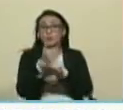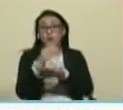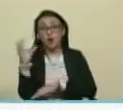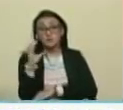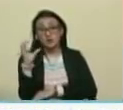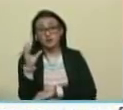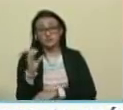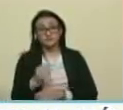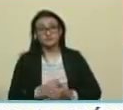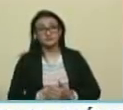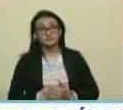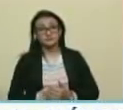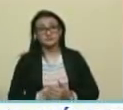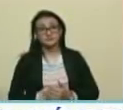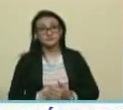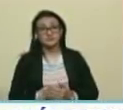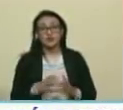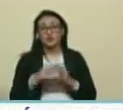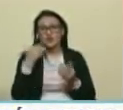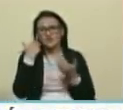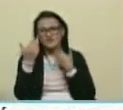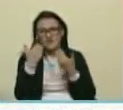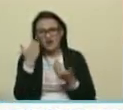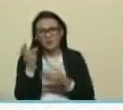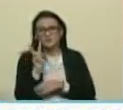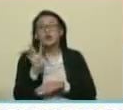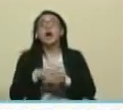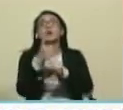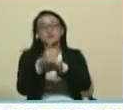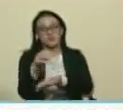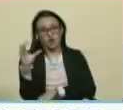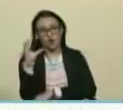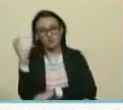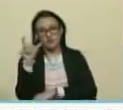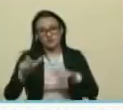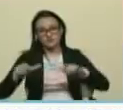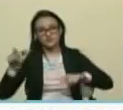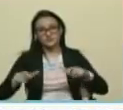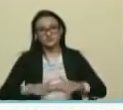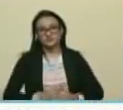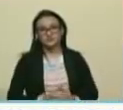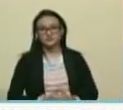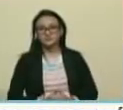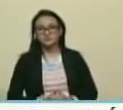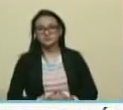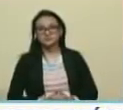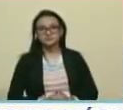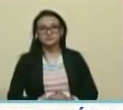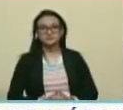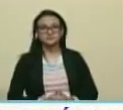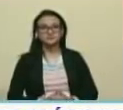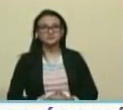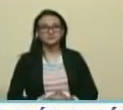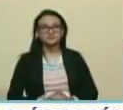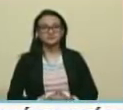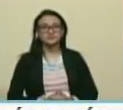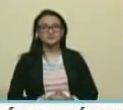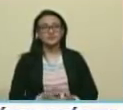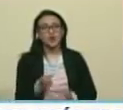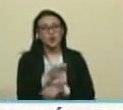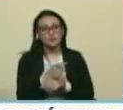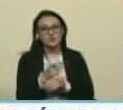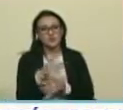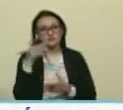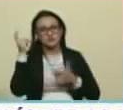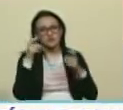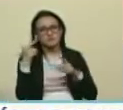colombianos. Todo lo feo que pasaba en Venezuela era culpa de los colombianos. Si algo ha caracterizado a los gobiernos de Hugo Chávez y de Nicolás